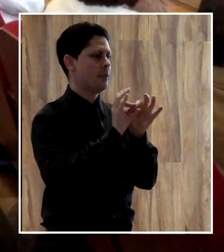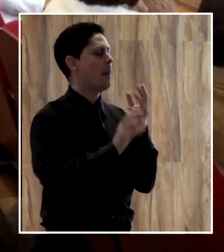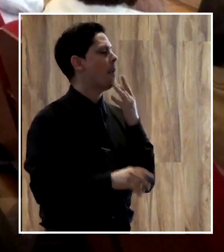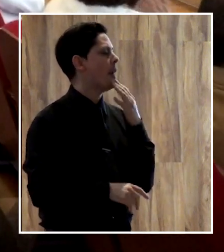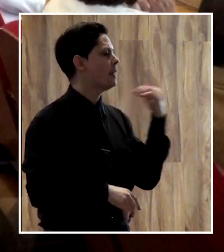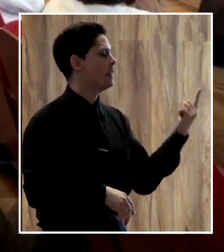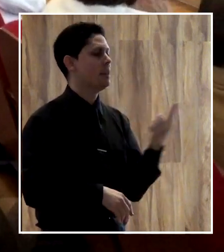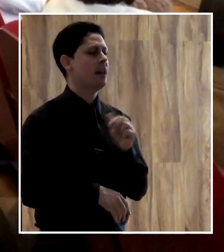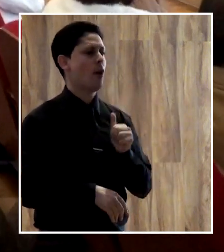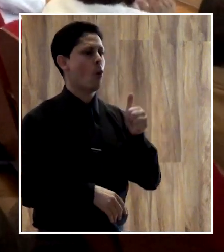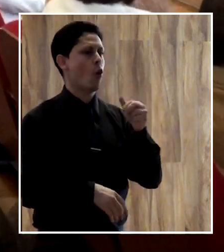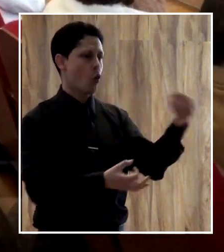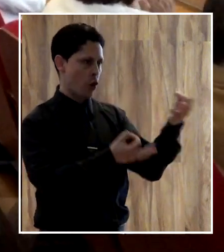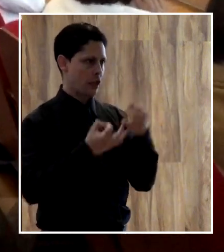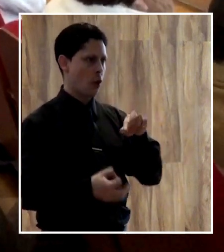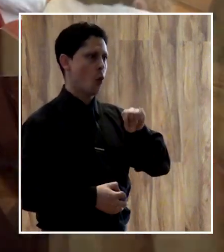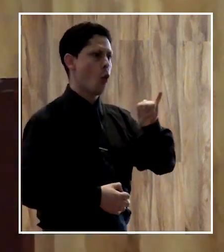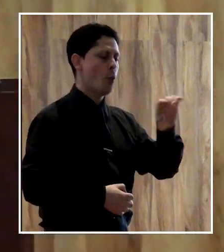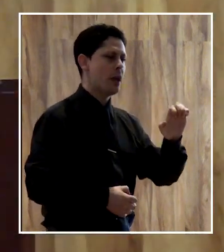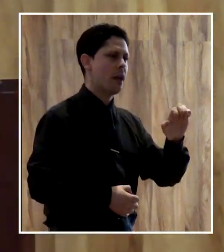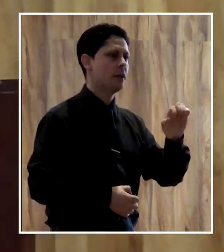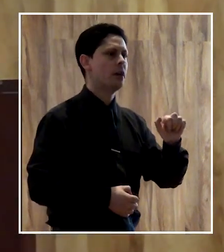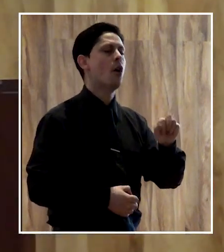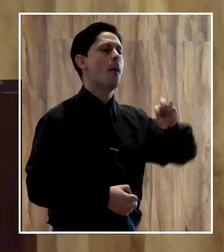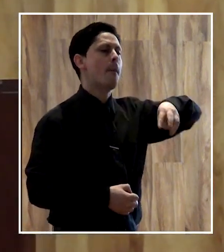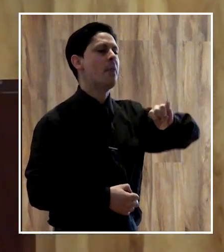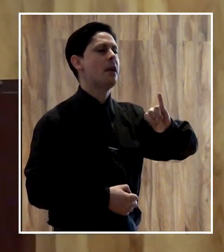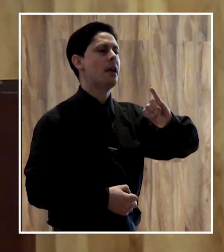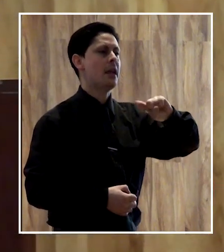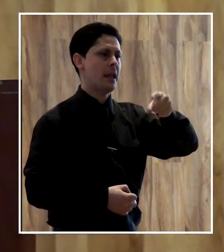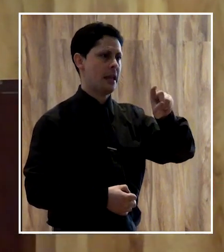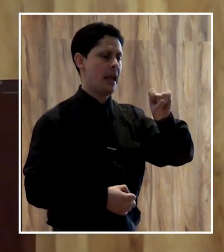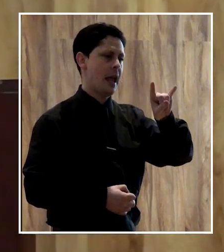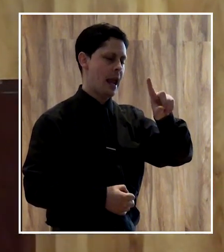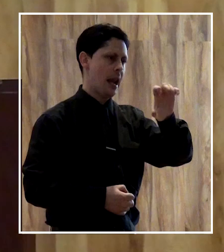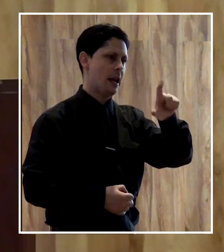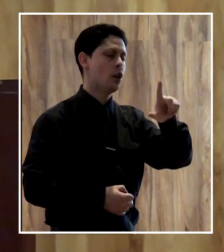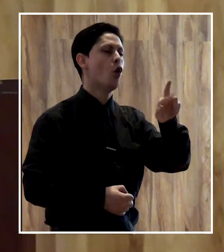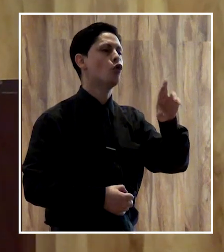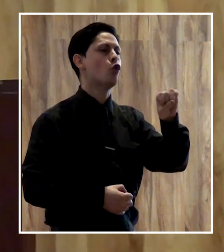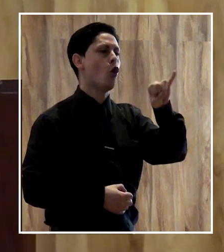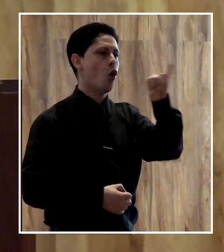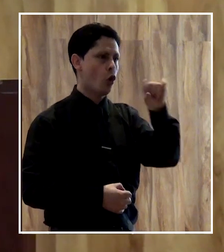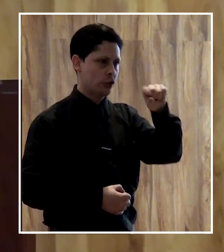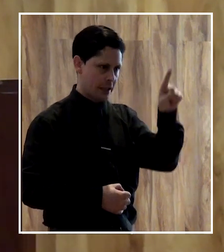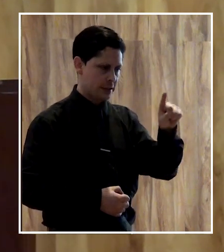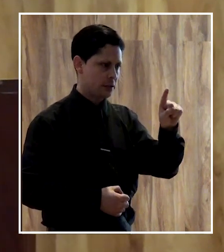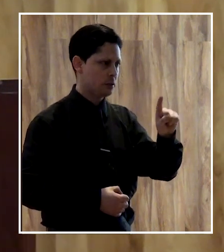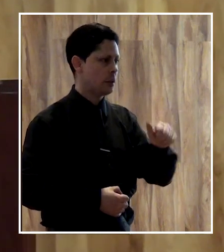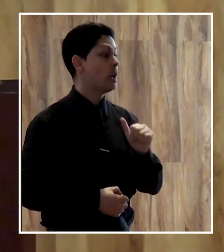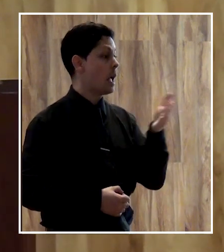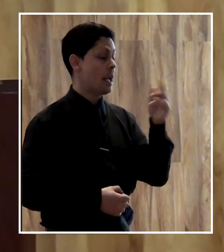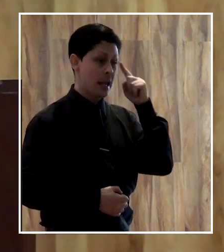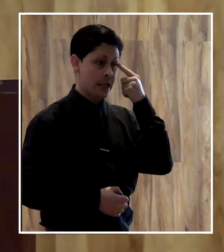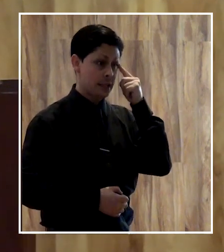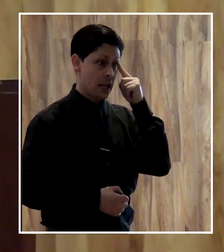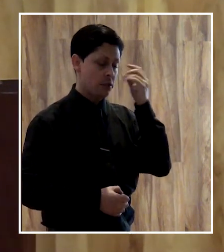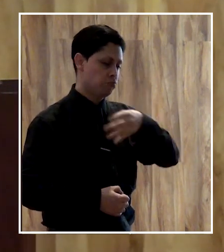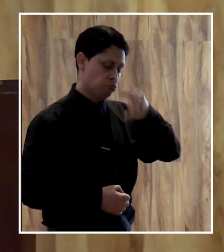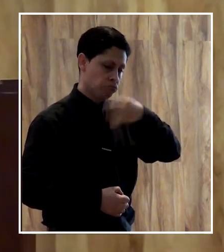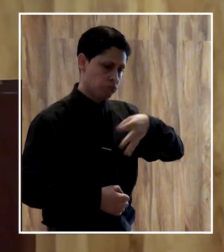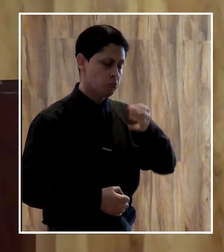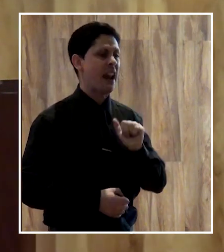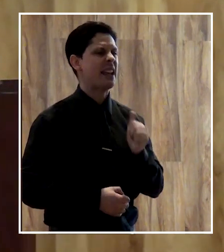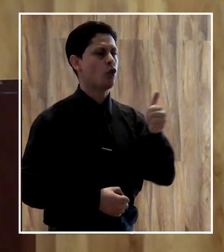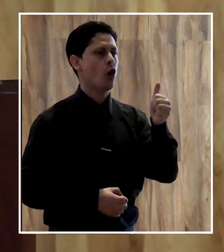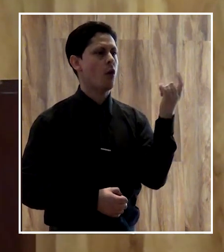Agradecemos las palabras del director ejecutivo de PIE, Miguel Rosas Reyes. Y ahora invitamos a la rectora de la UMCE, doctora Elisa Araya Cortés, a